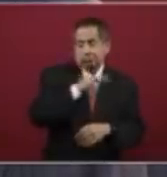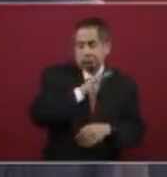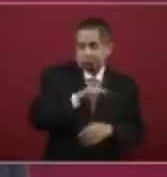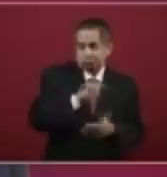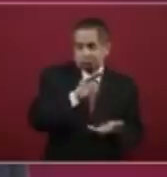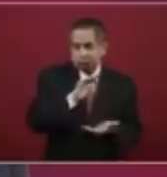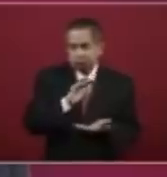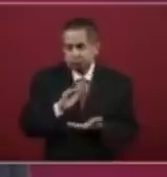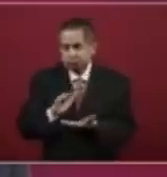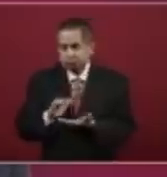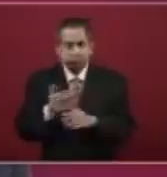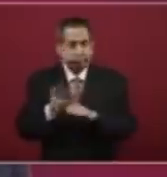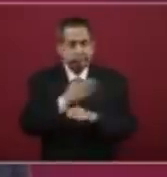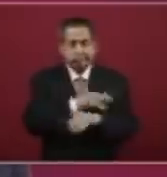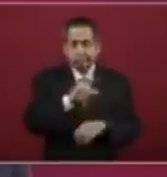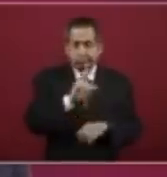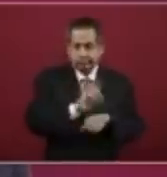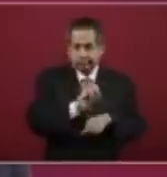diarios.